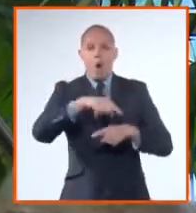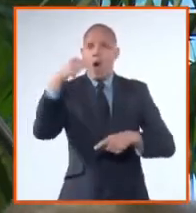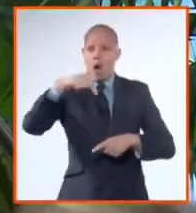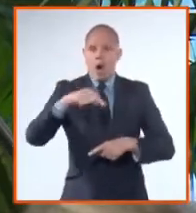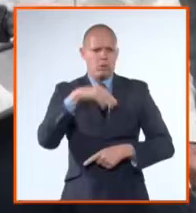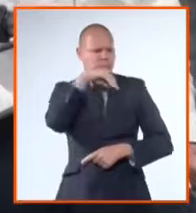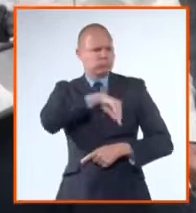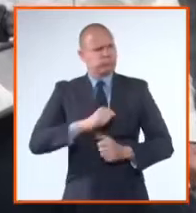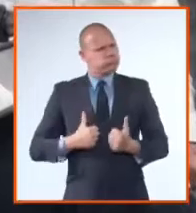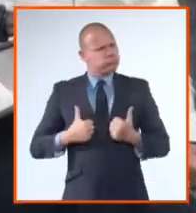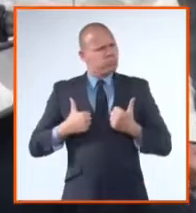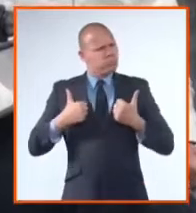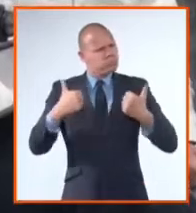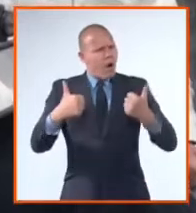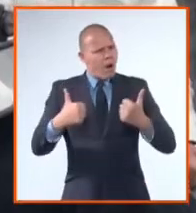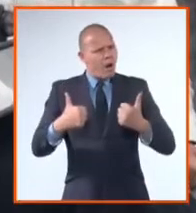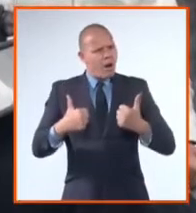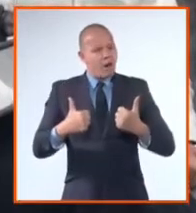nacional.